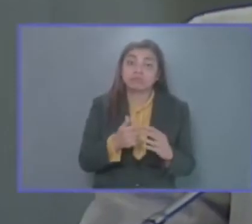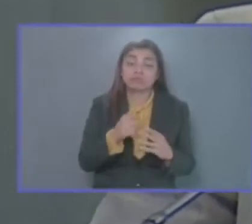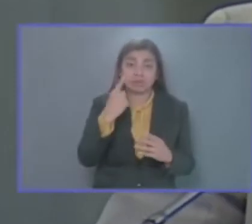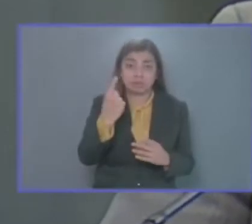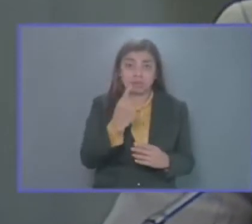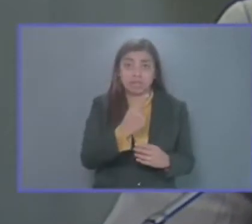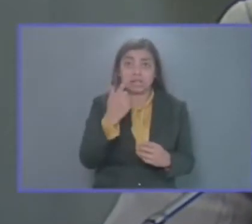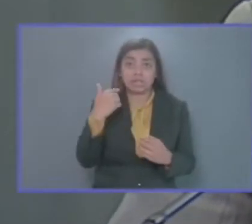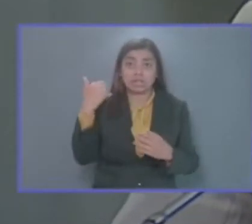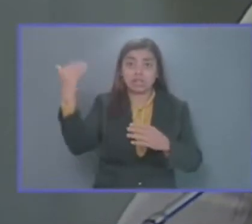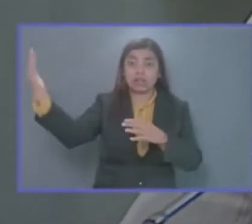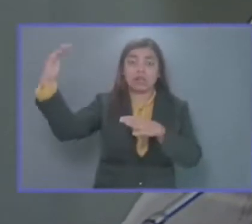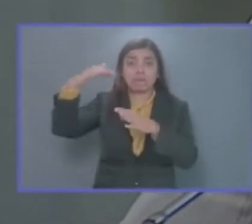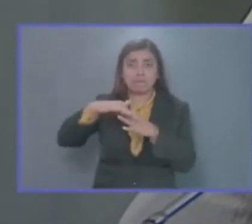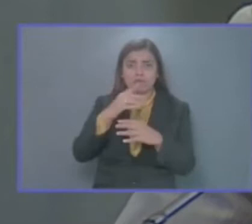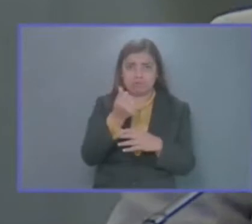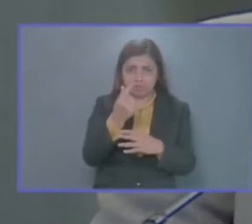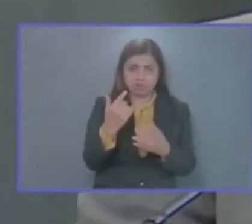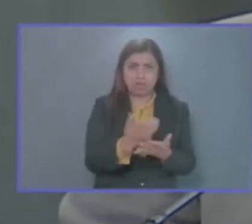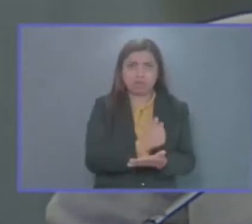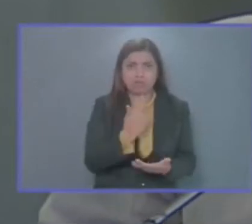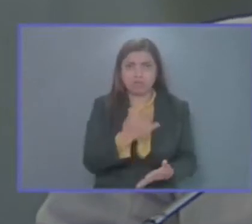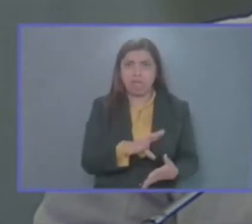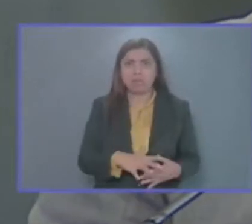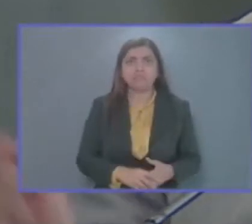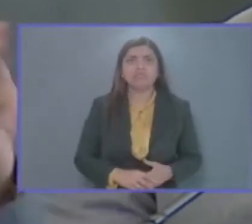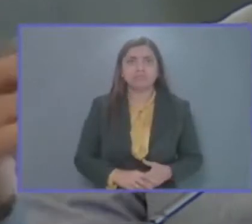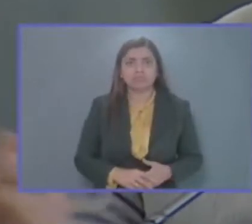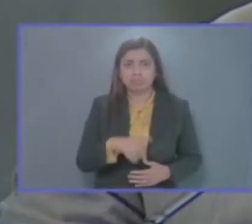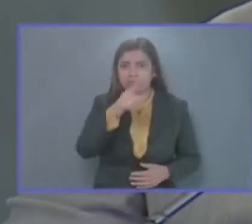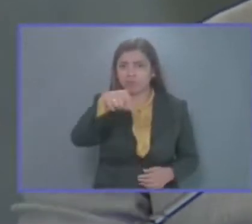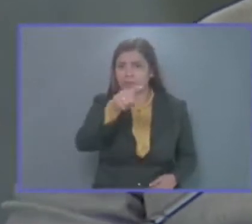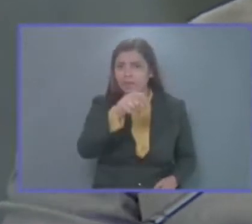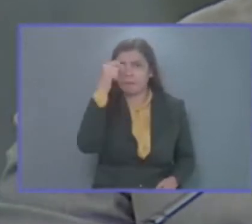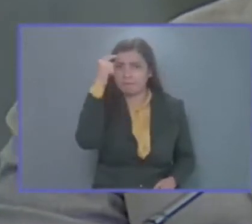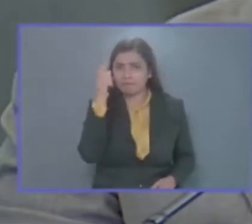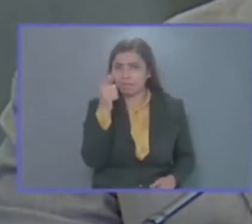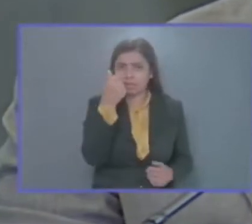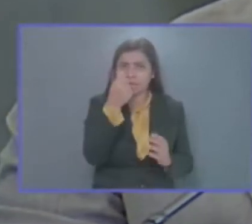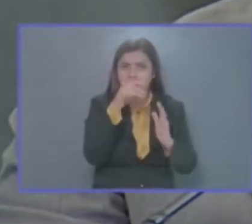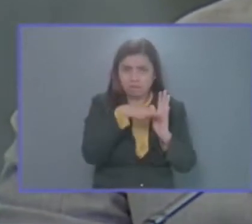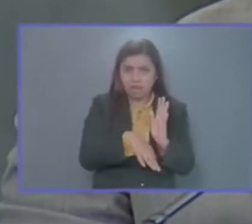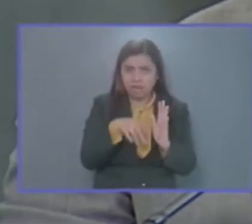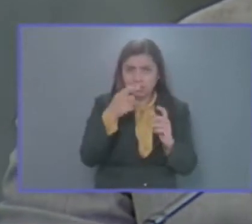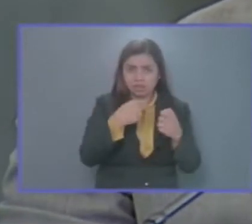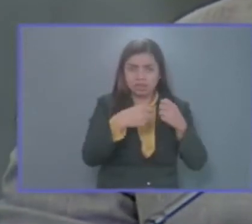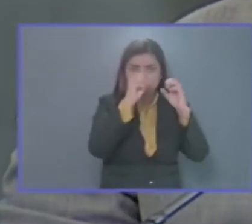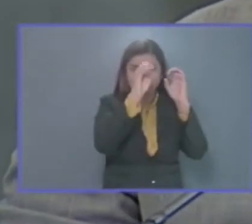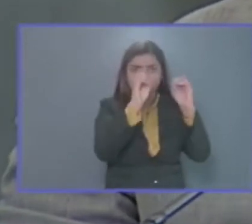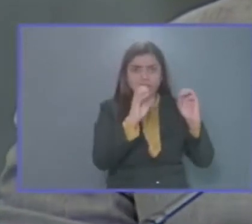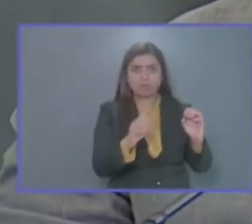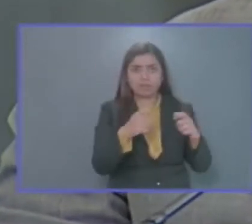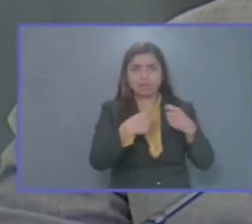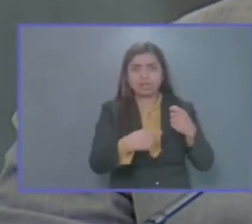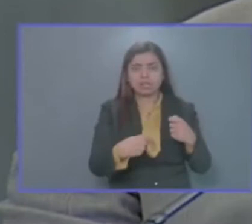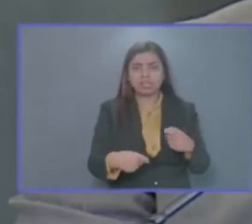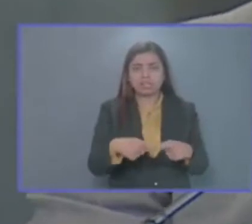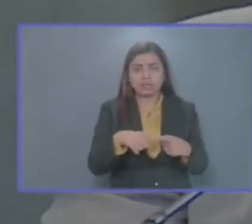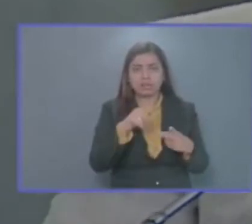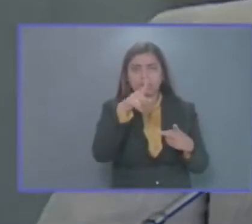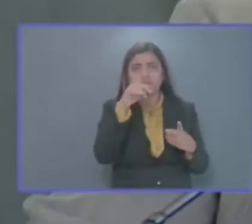de encomienda les cobran una tarifa. ¿Ustedes piensan que van a cambiar la tarifa si envía